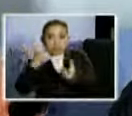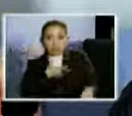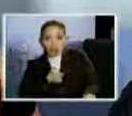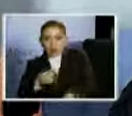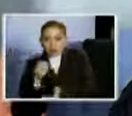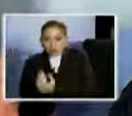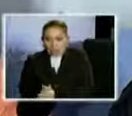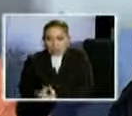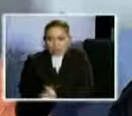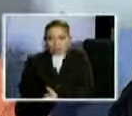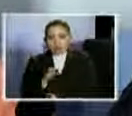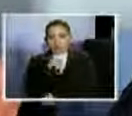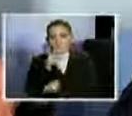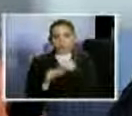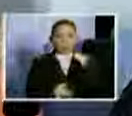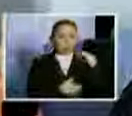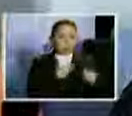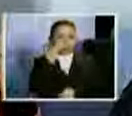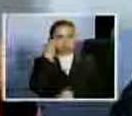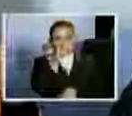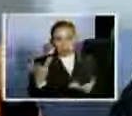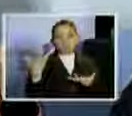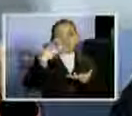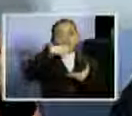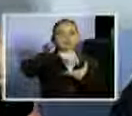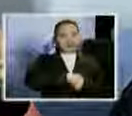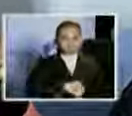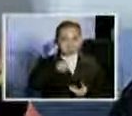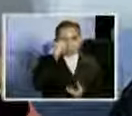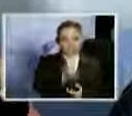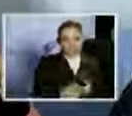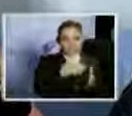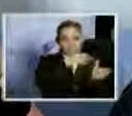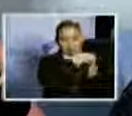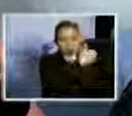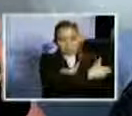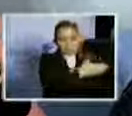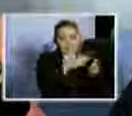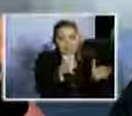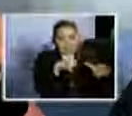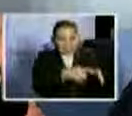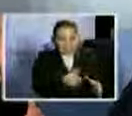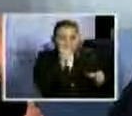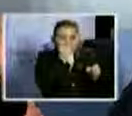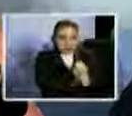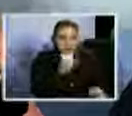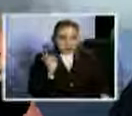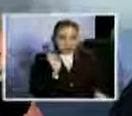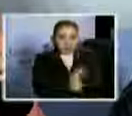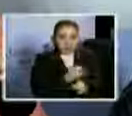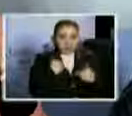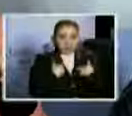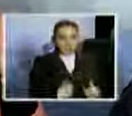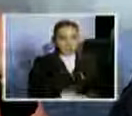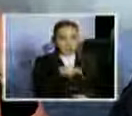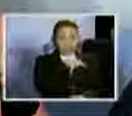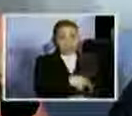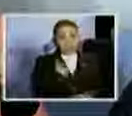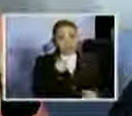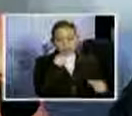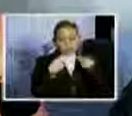armas. Todo esto está dentro de lo que es el paquete de seguridad humana, que es un paquete